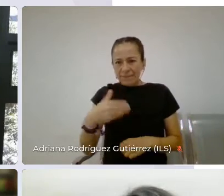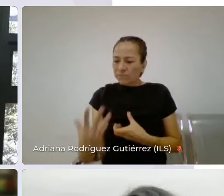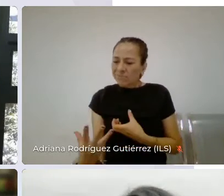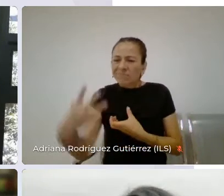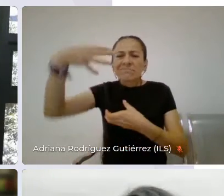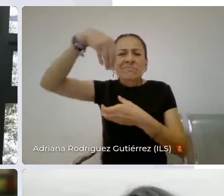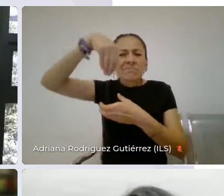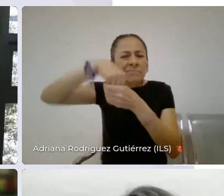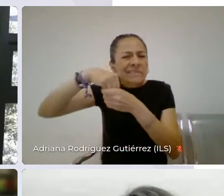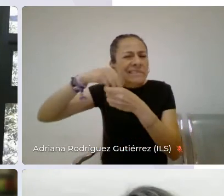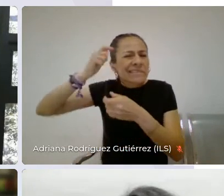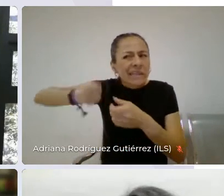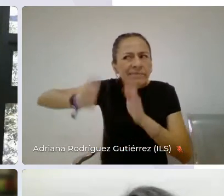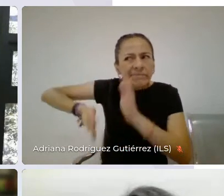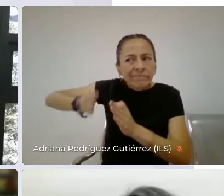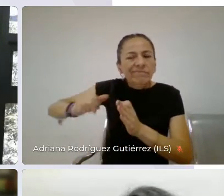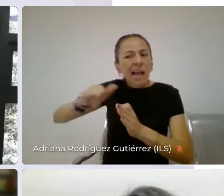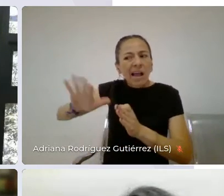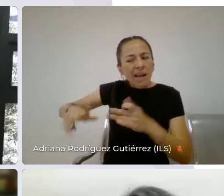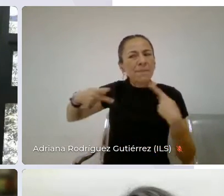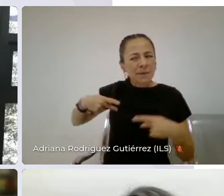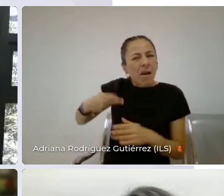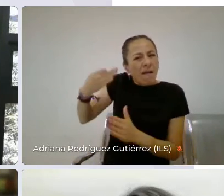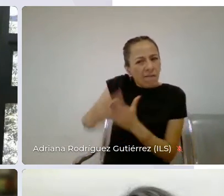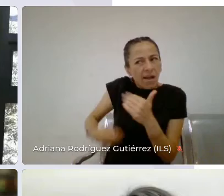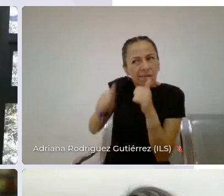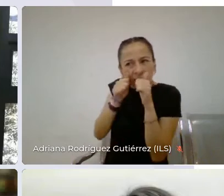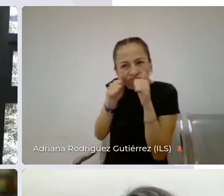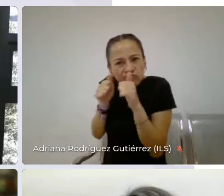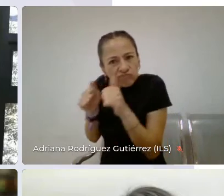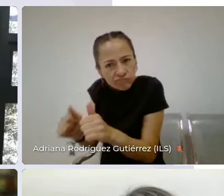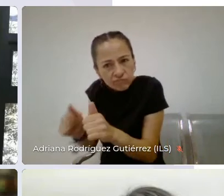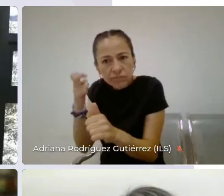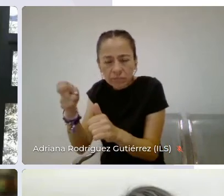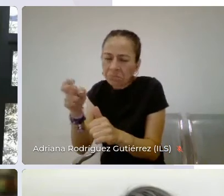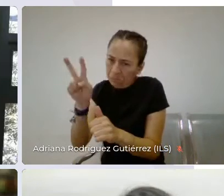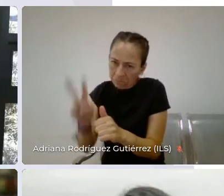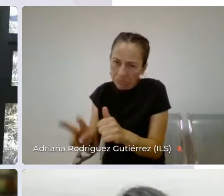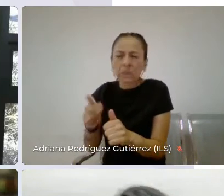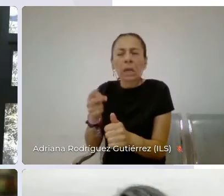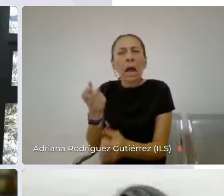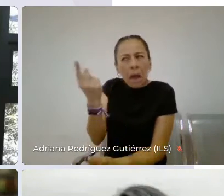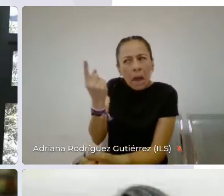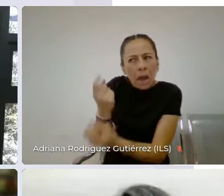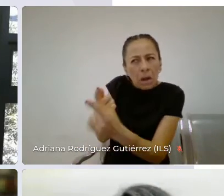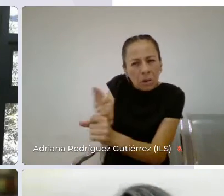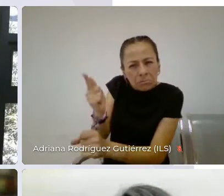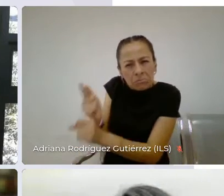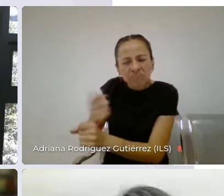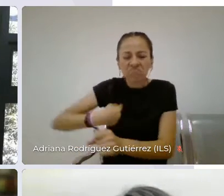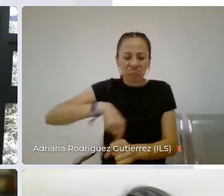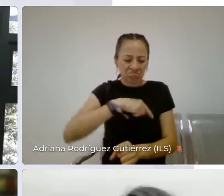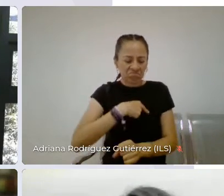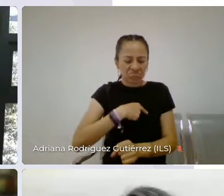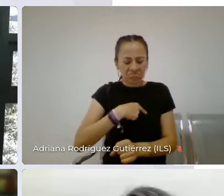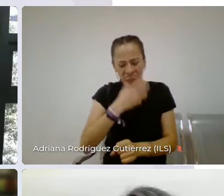situación vulnerable y nosotros empezamos a atender a algunas de ellas y en ese sentido quiero darles algunos ejemplos. Hemos estado